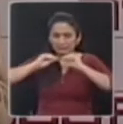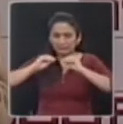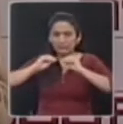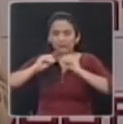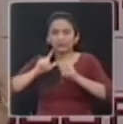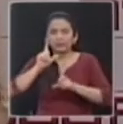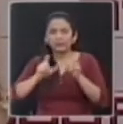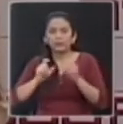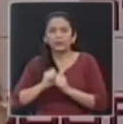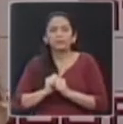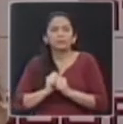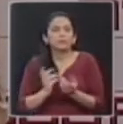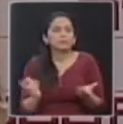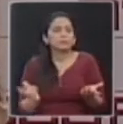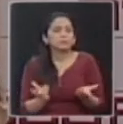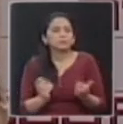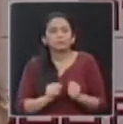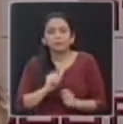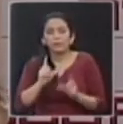de